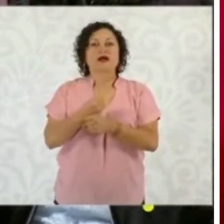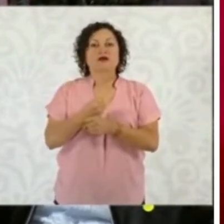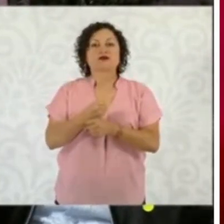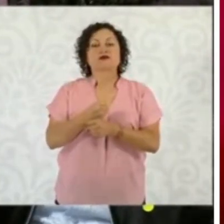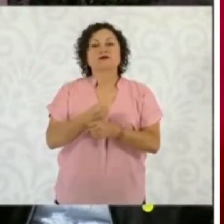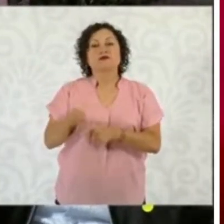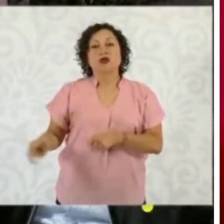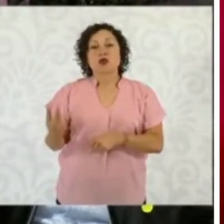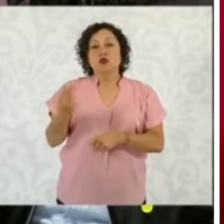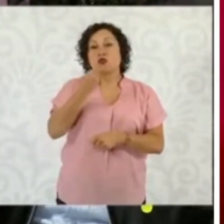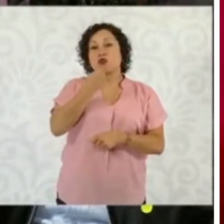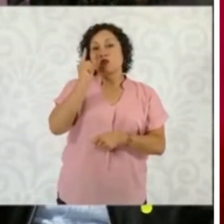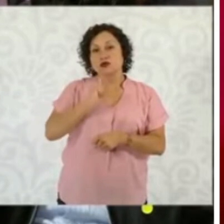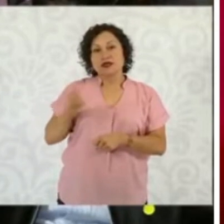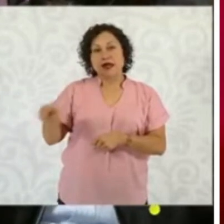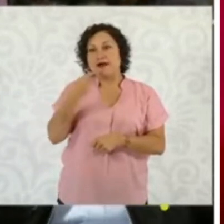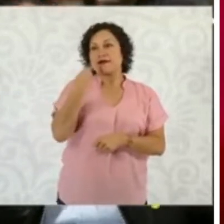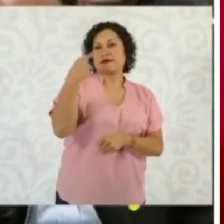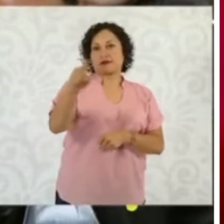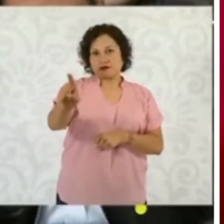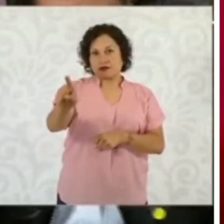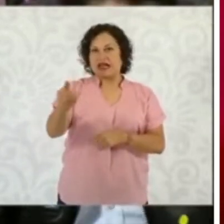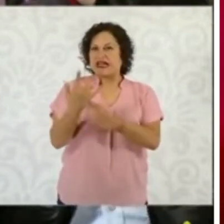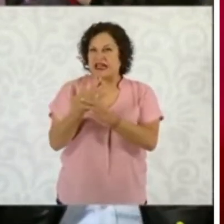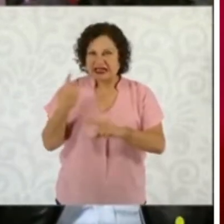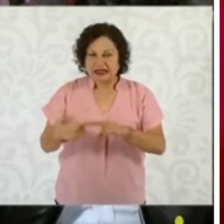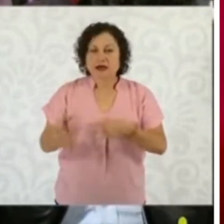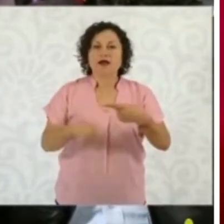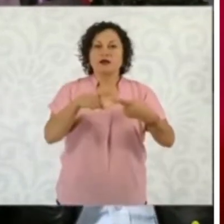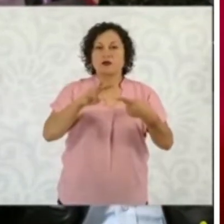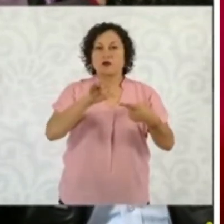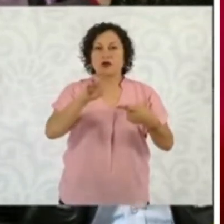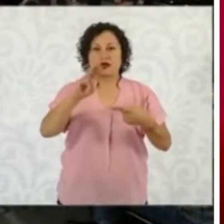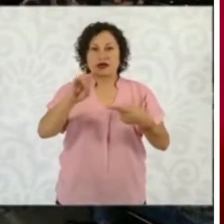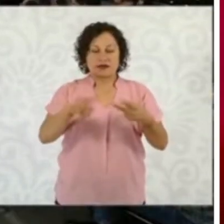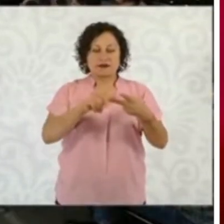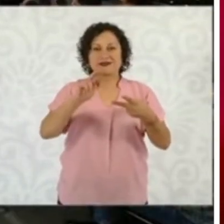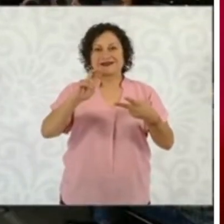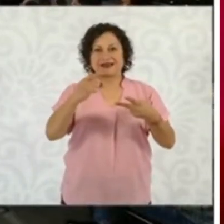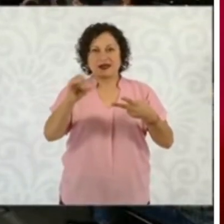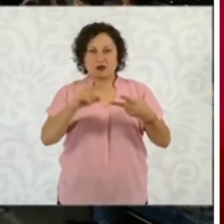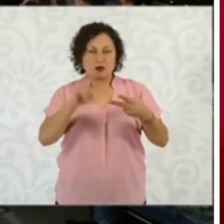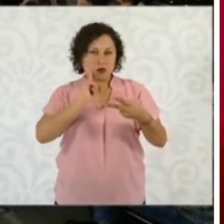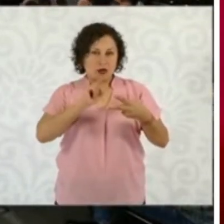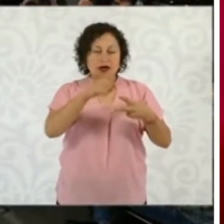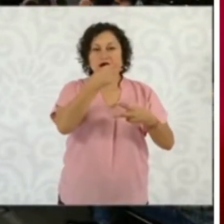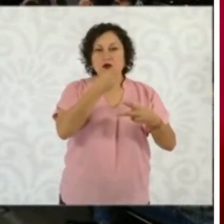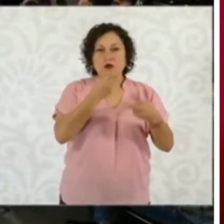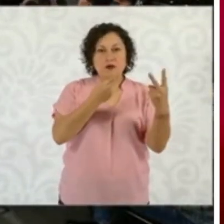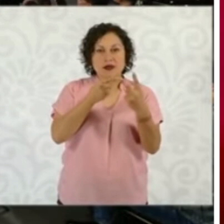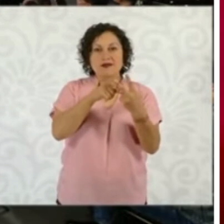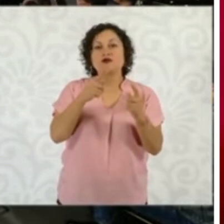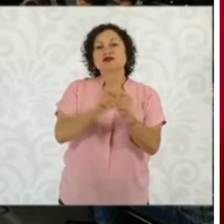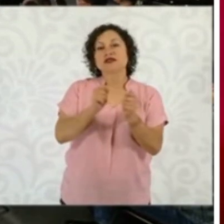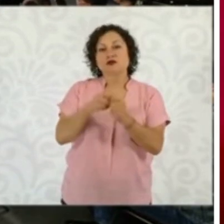2 niñas que fueron las víctimas del abuso serían Arturo Williams Trejo Leal y Berta Eva Medina Hernández, tíos de las